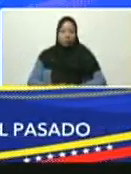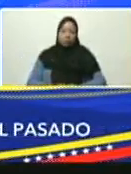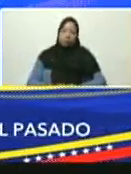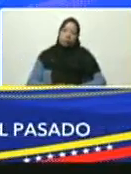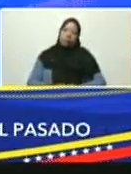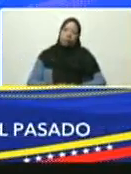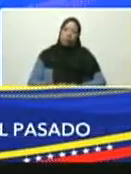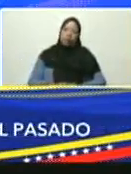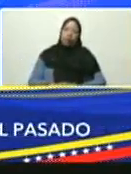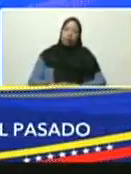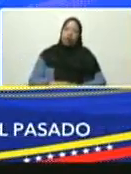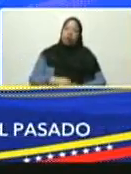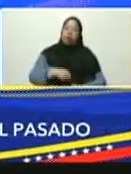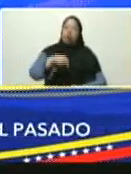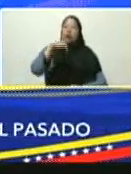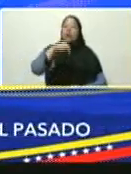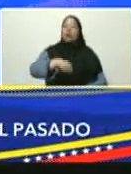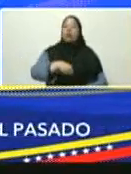traído